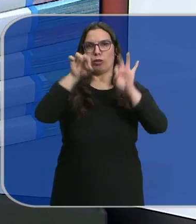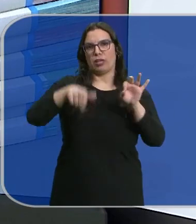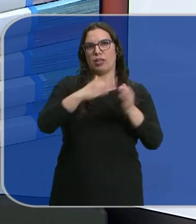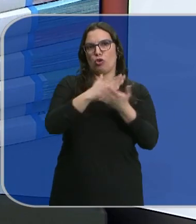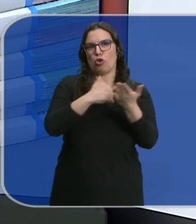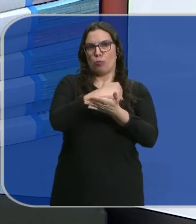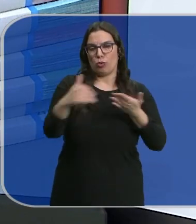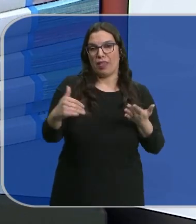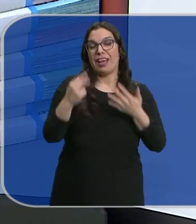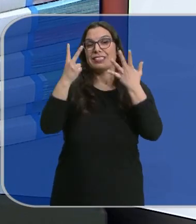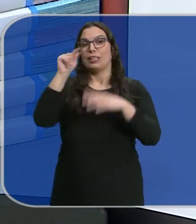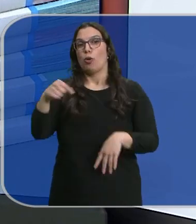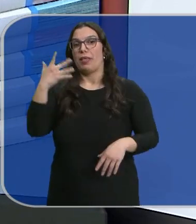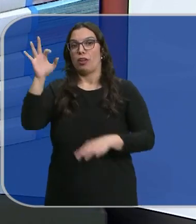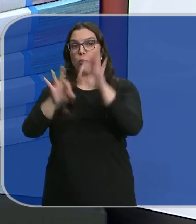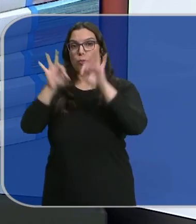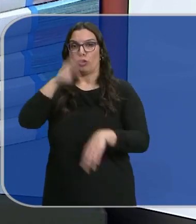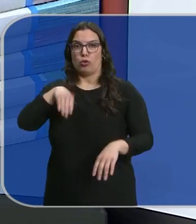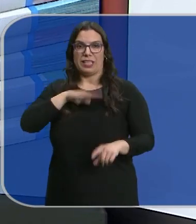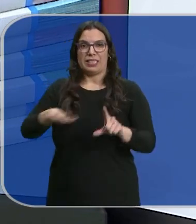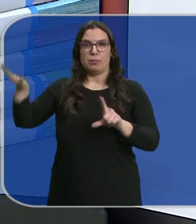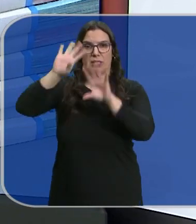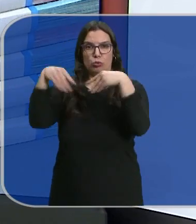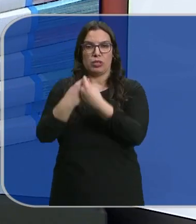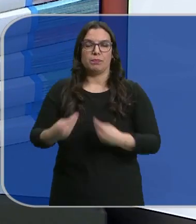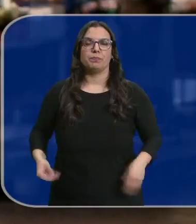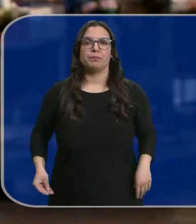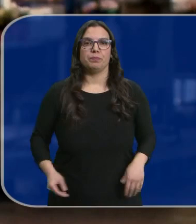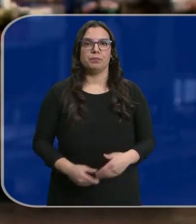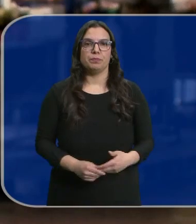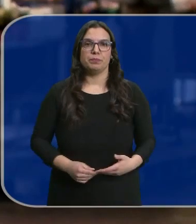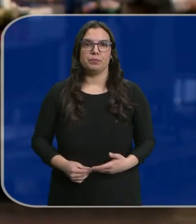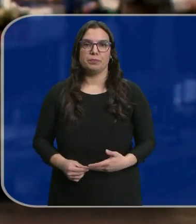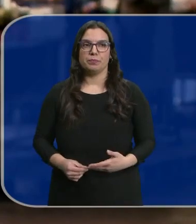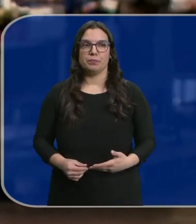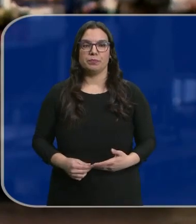nuestra comunidad y el 7,5% en España.